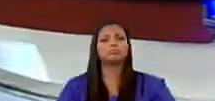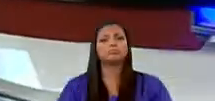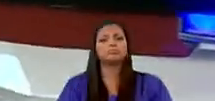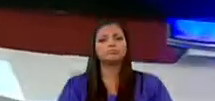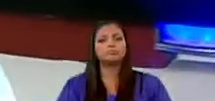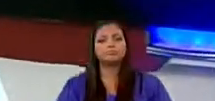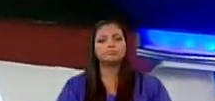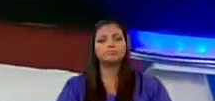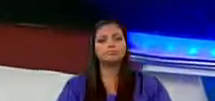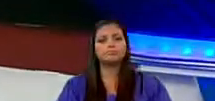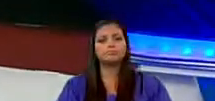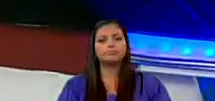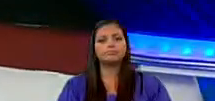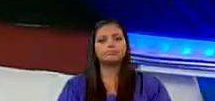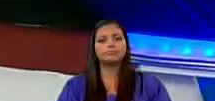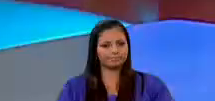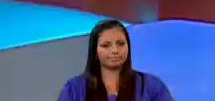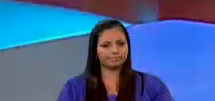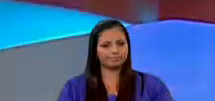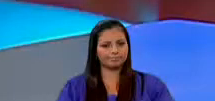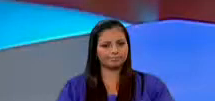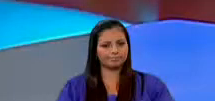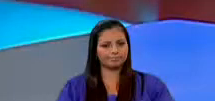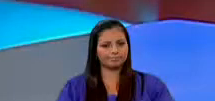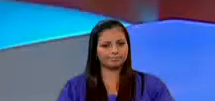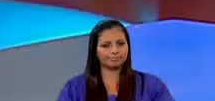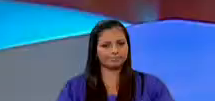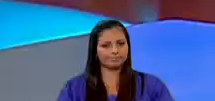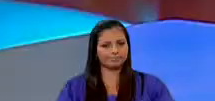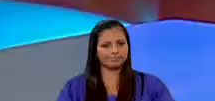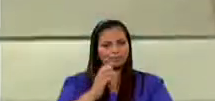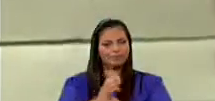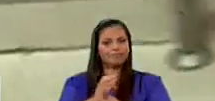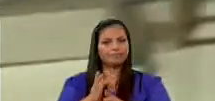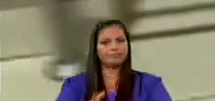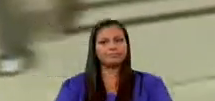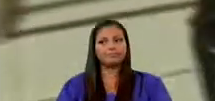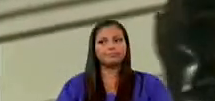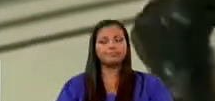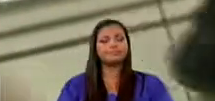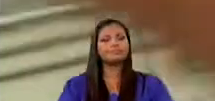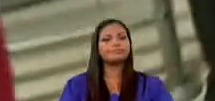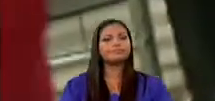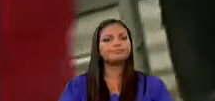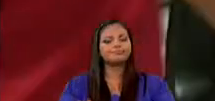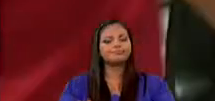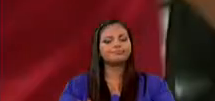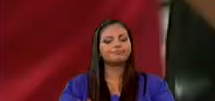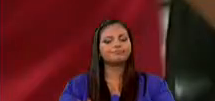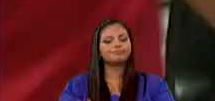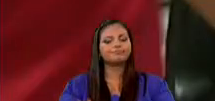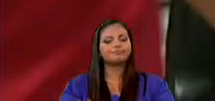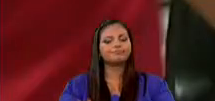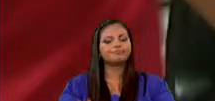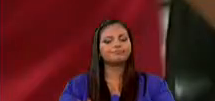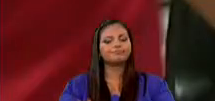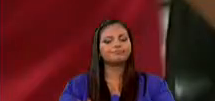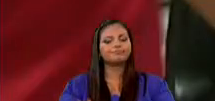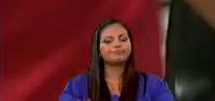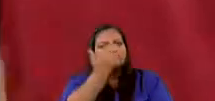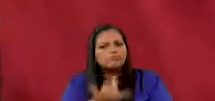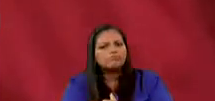Bueno, y en el sur del puerto principal, un hombre con discapacidad fue detenido al encontrársele en su domicilio una